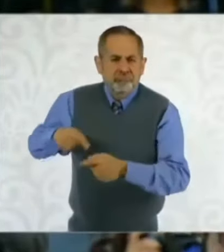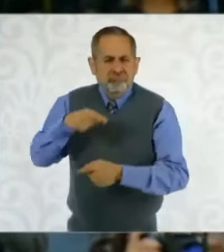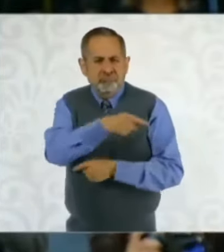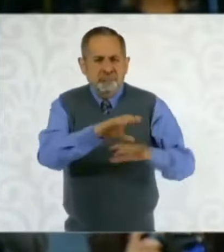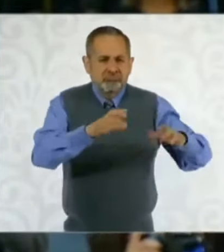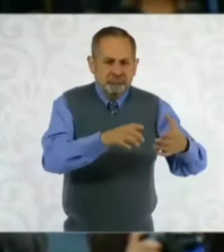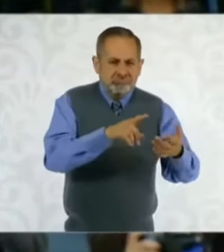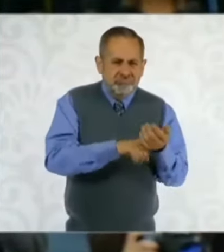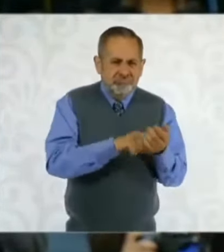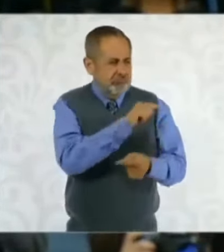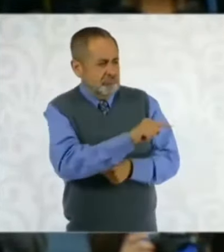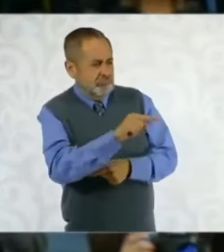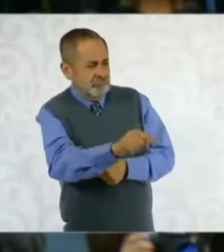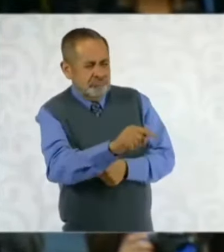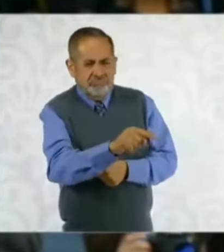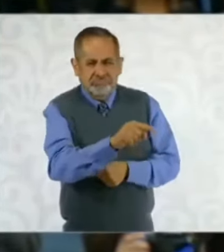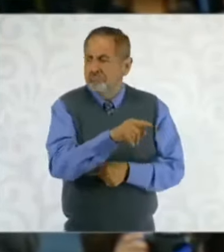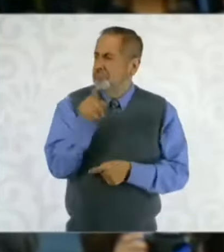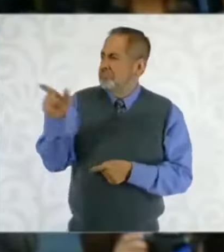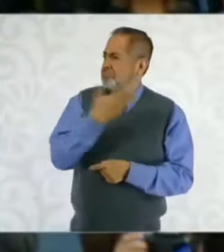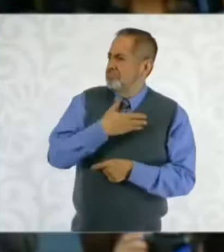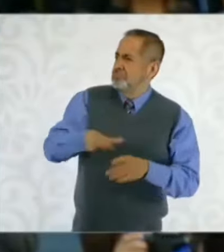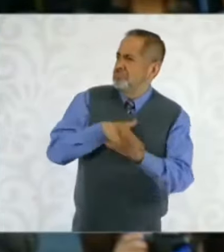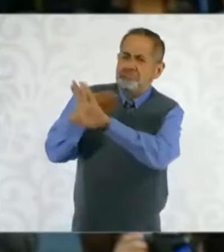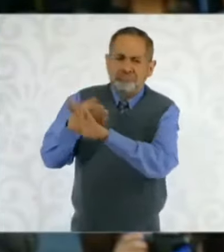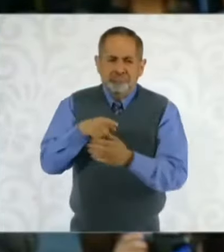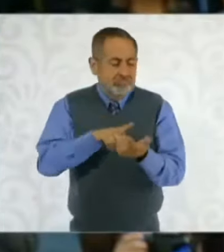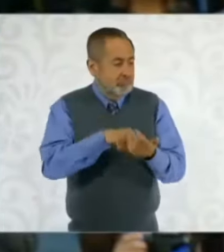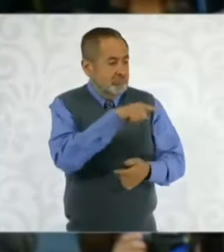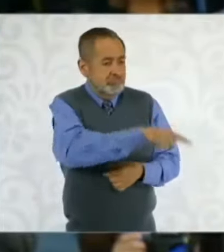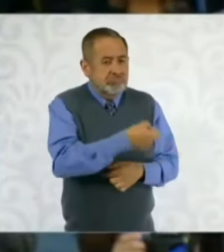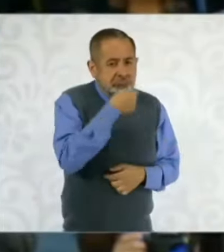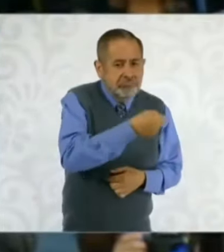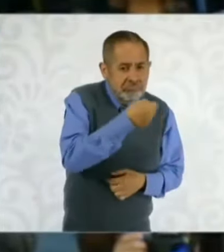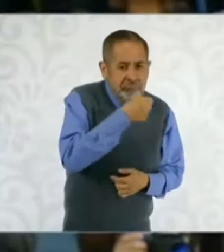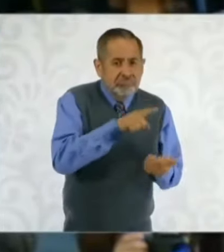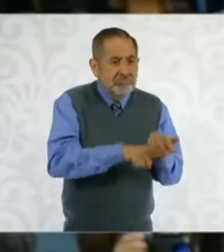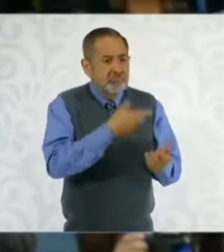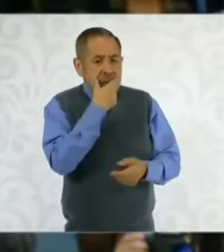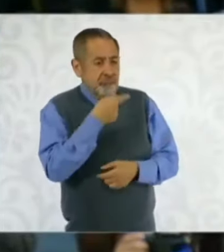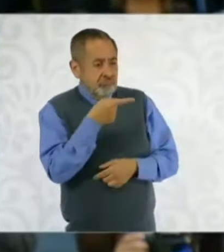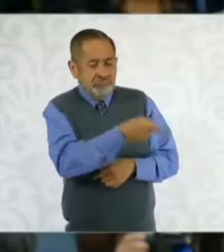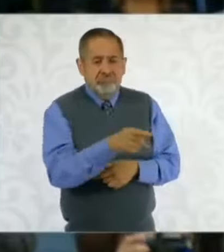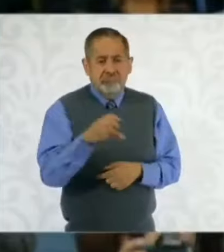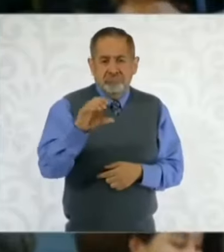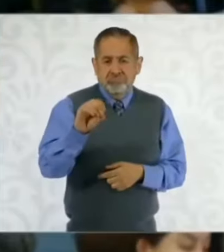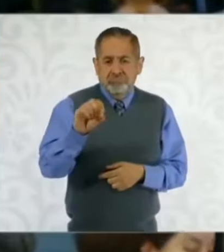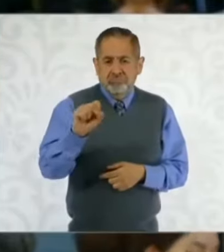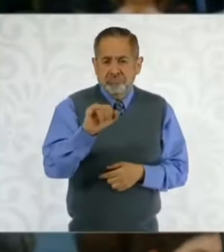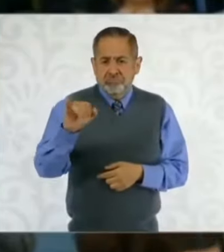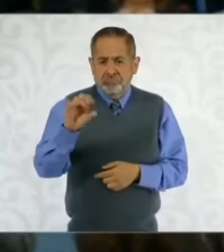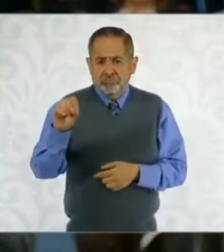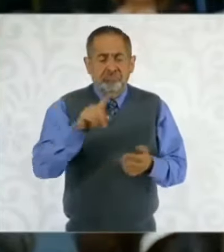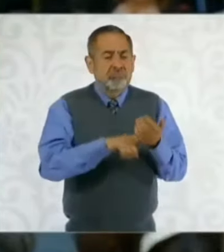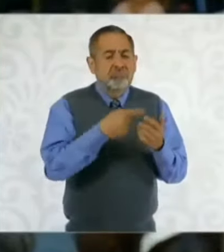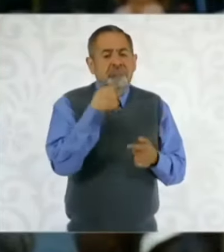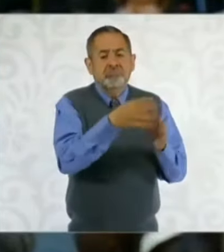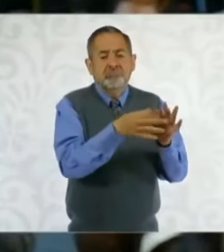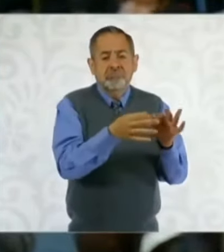us, as y qué interesante de la entrevistadora, José Ramón Cosío, el exministro, habla de